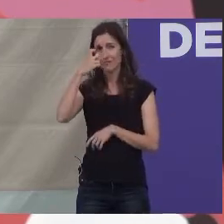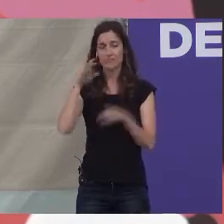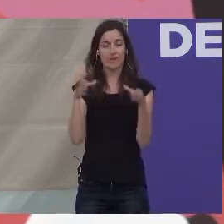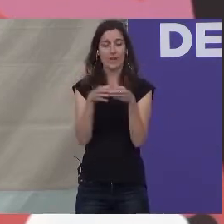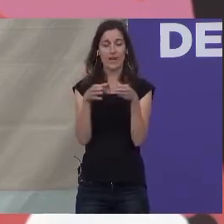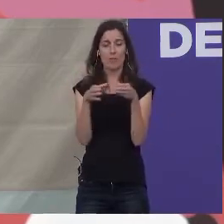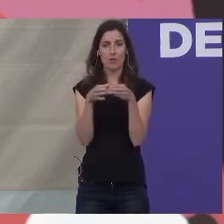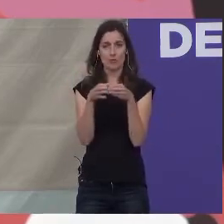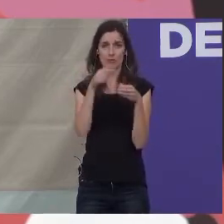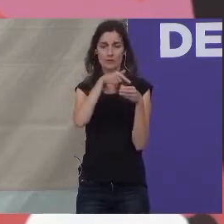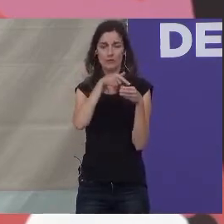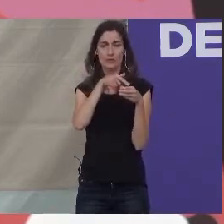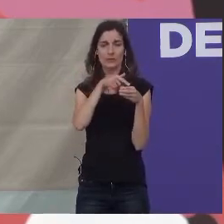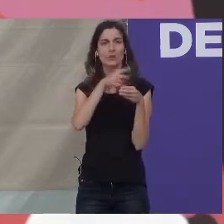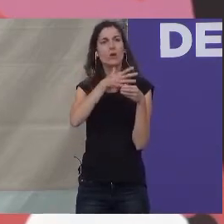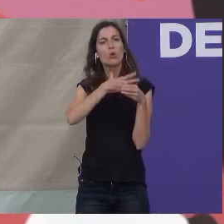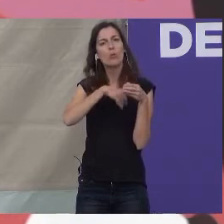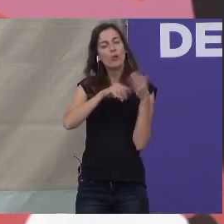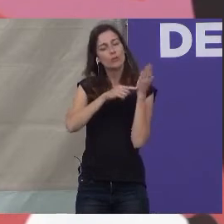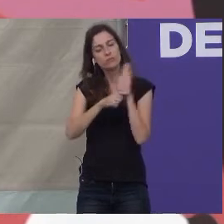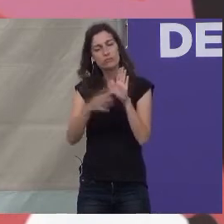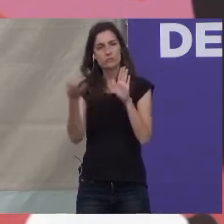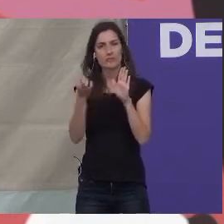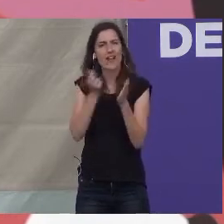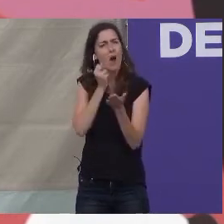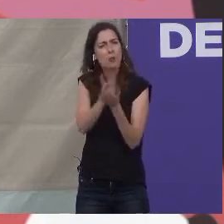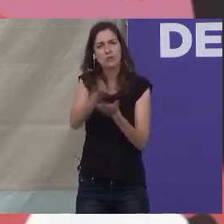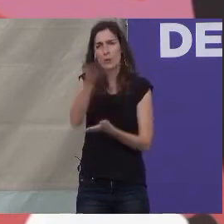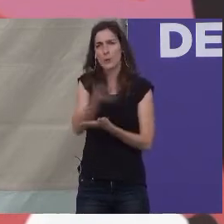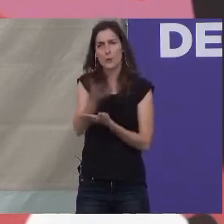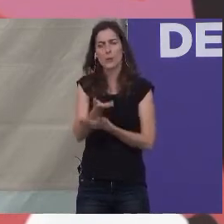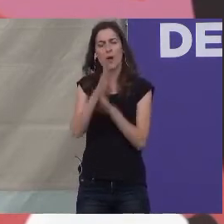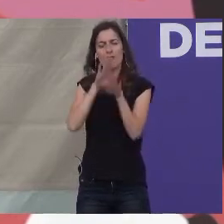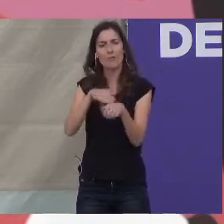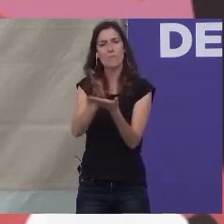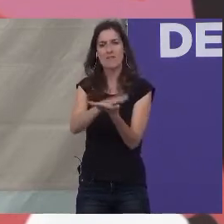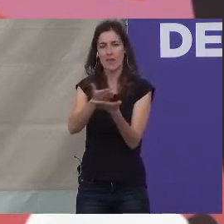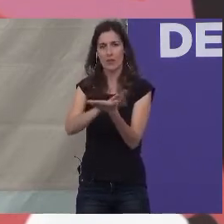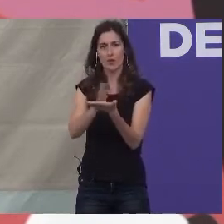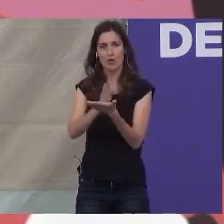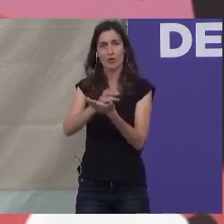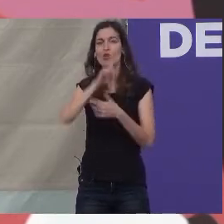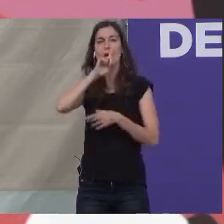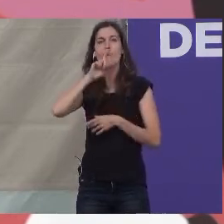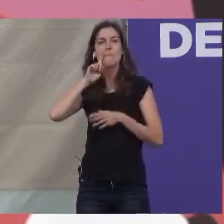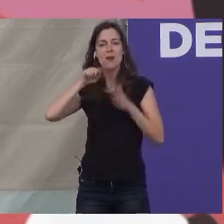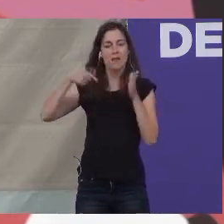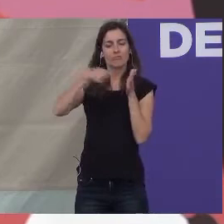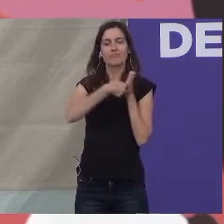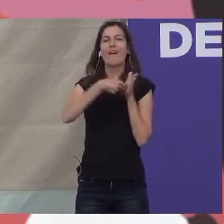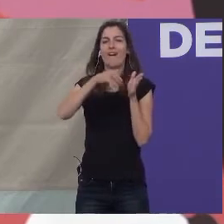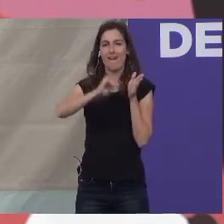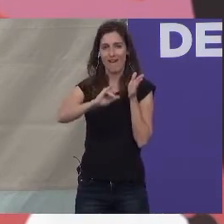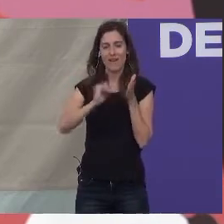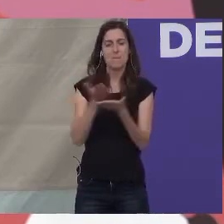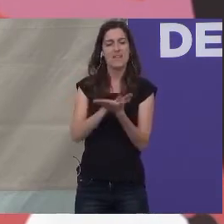equipo lo que puede aportar es una apuesta fuerte por la mediación. De hecho, lo llevamos en el nombre, ¿no? El tema de